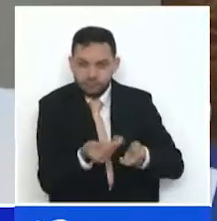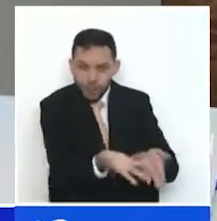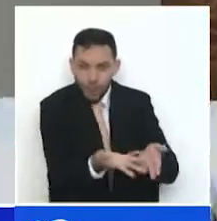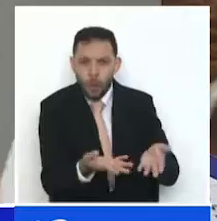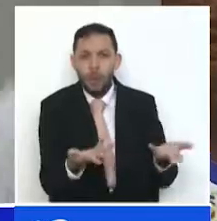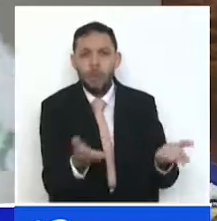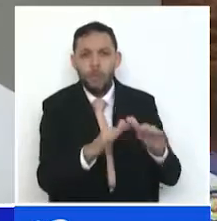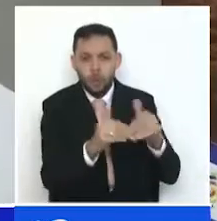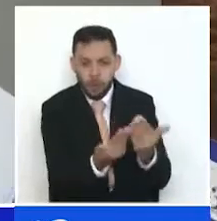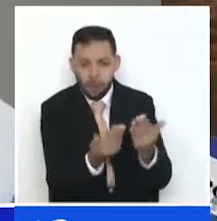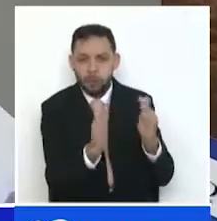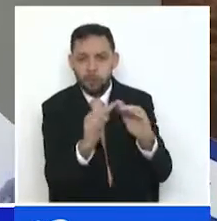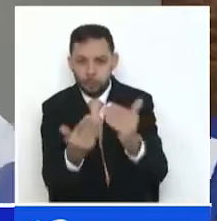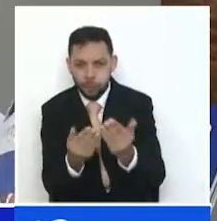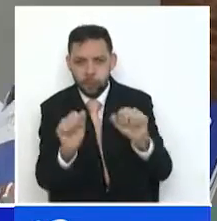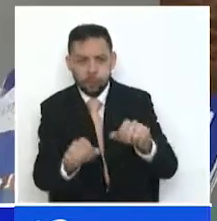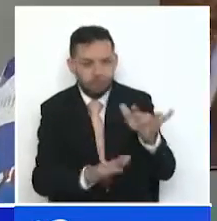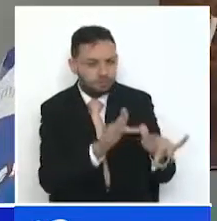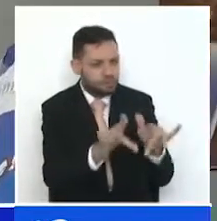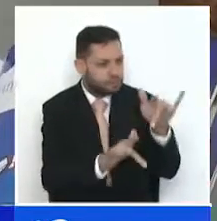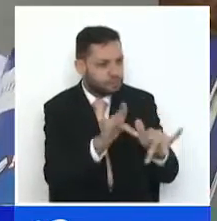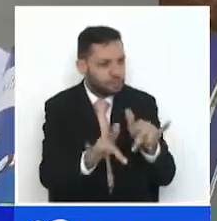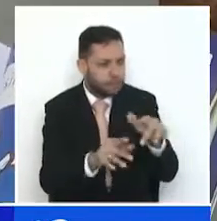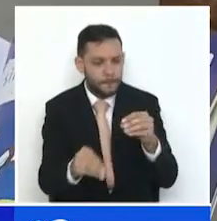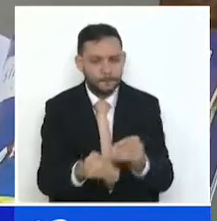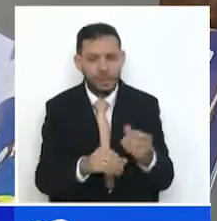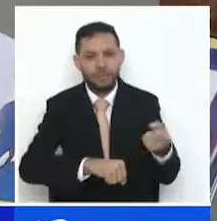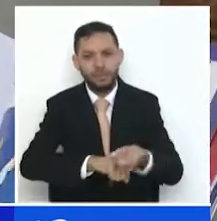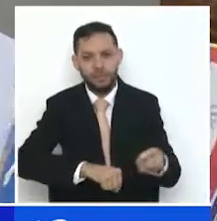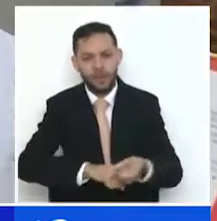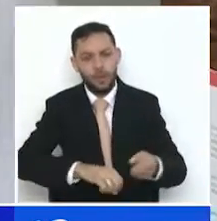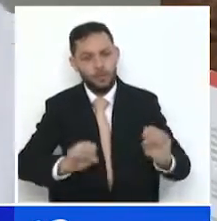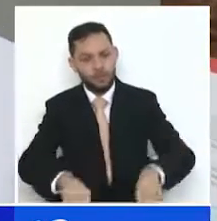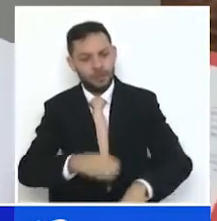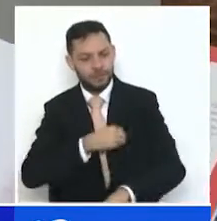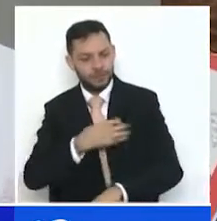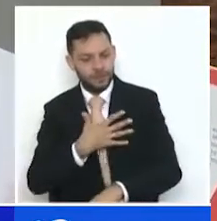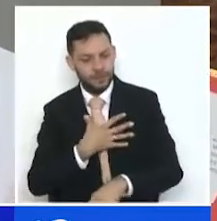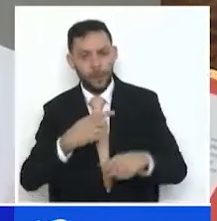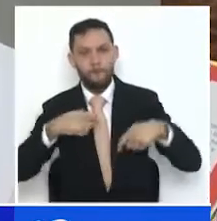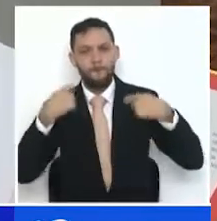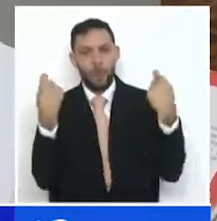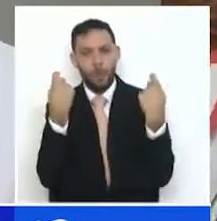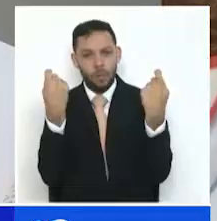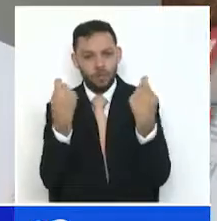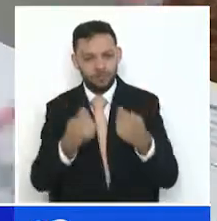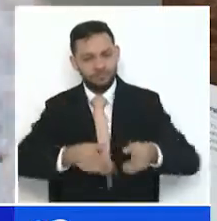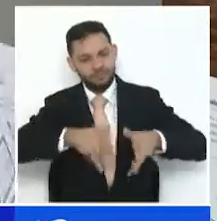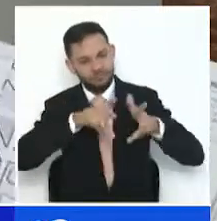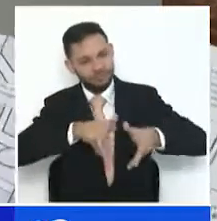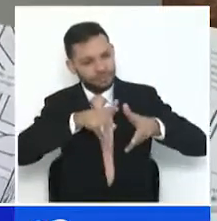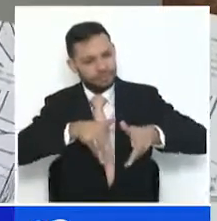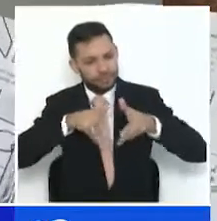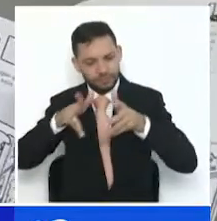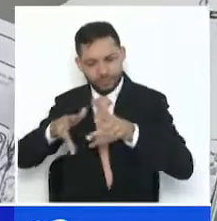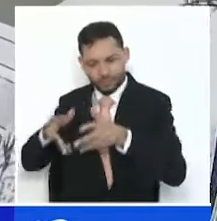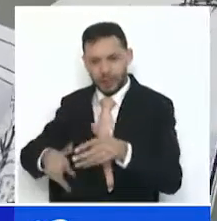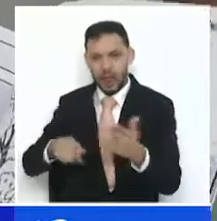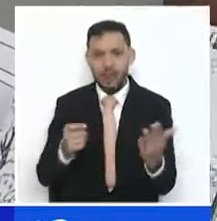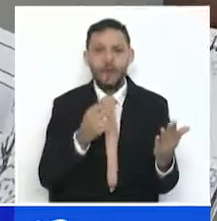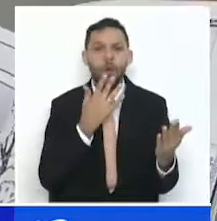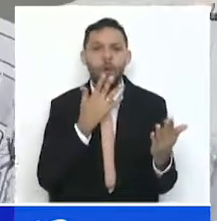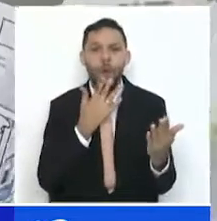un aporte que se está haciendo dentro del CIMIT y nos va a permitir tener unas campañas educativas donde ellos van coloreando y